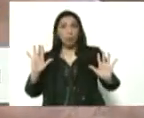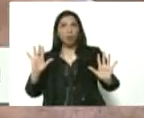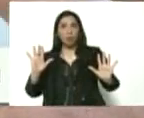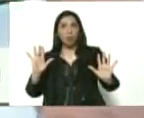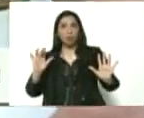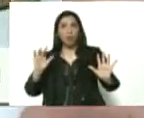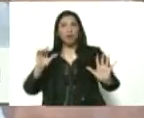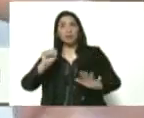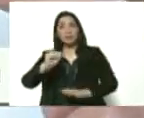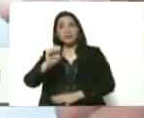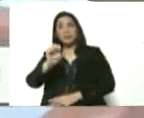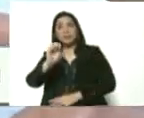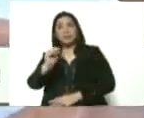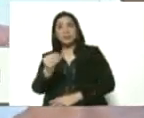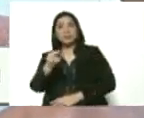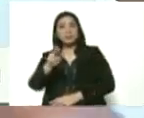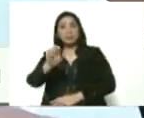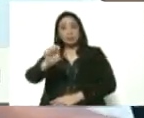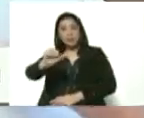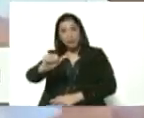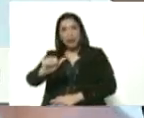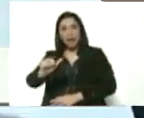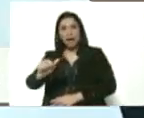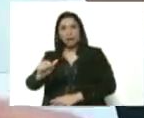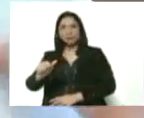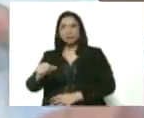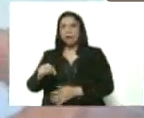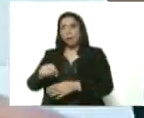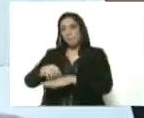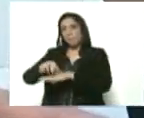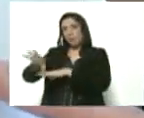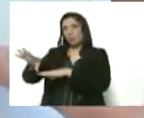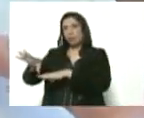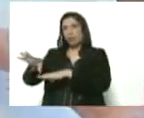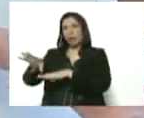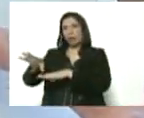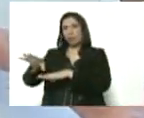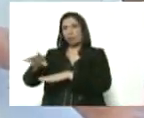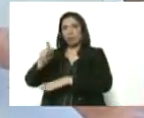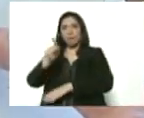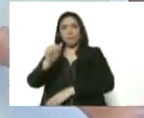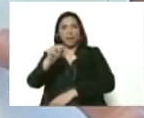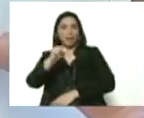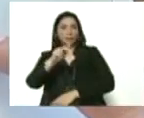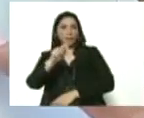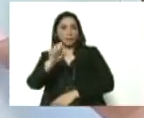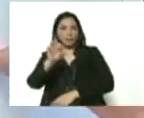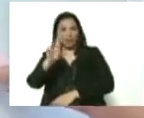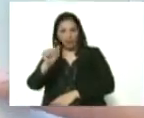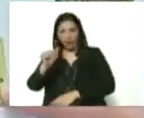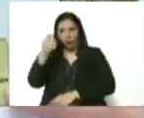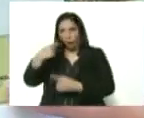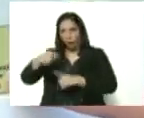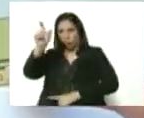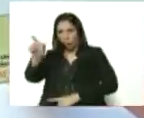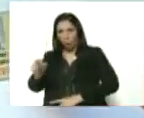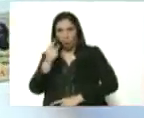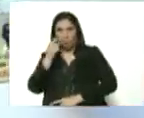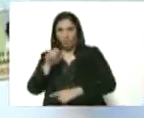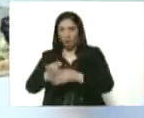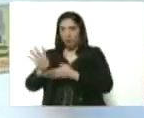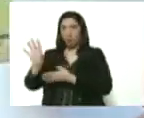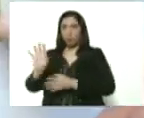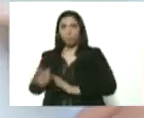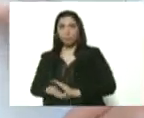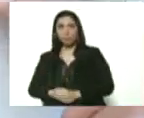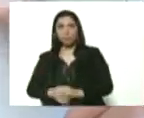José Sequea haya abandonado a su suerte a Robert Colina Ibarra, alias Pantera. Eso ya